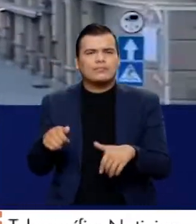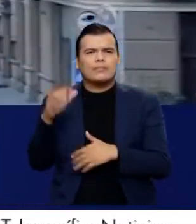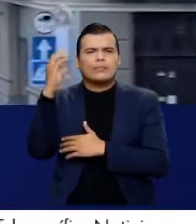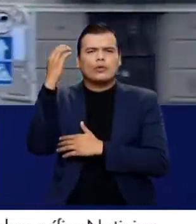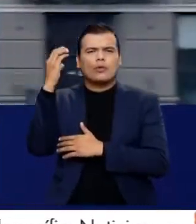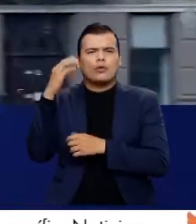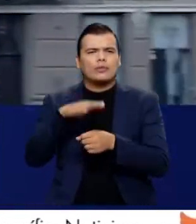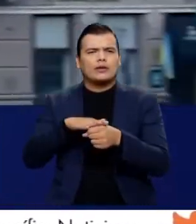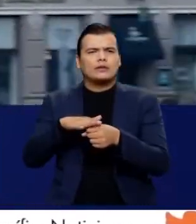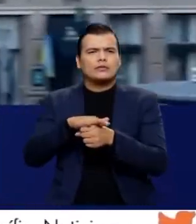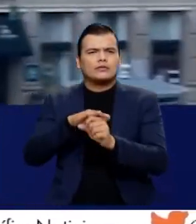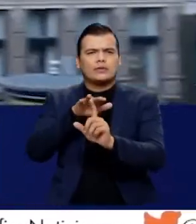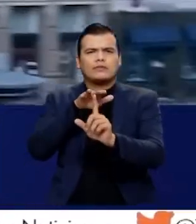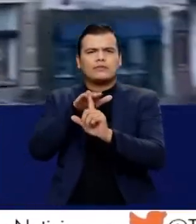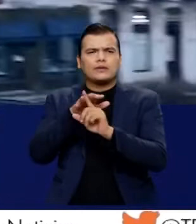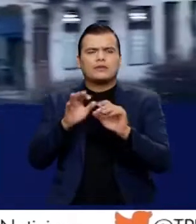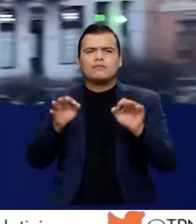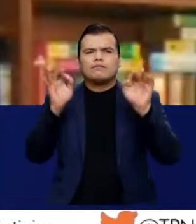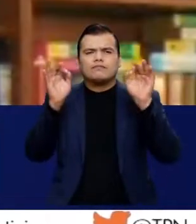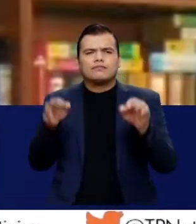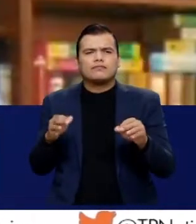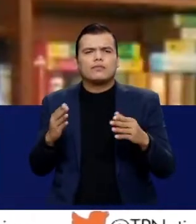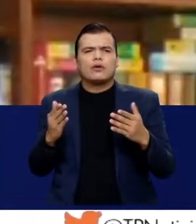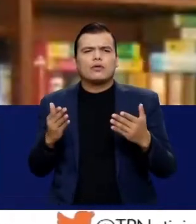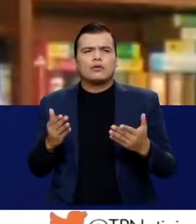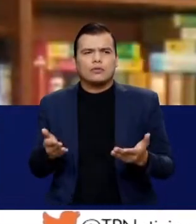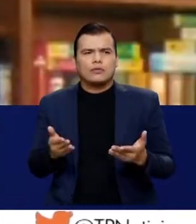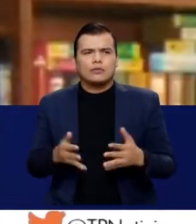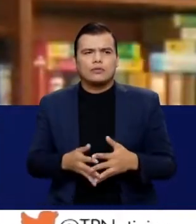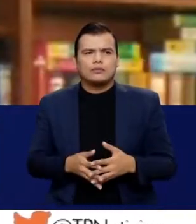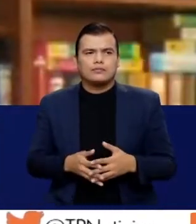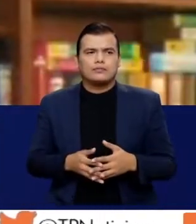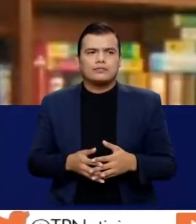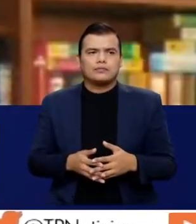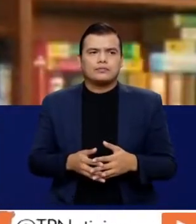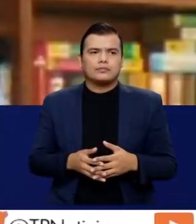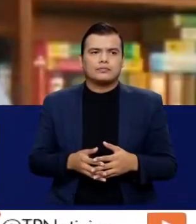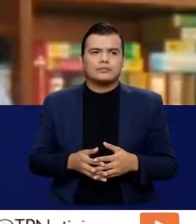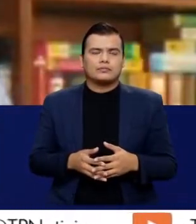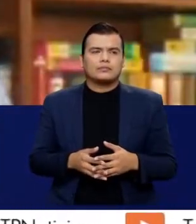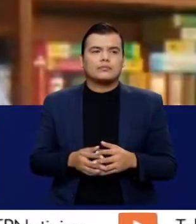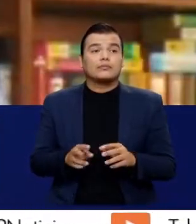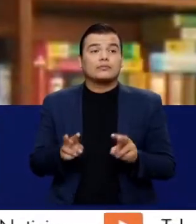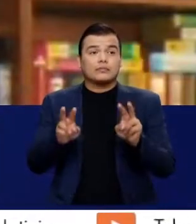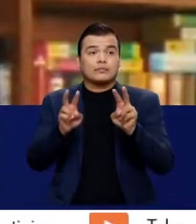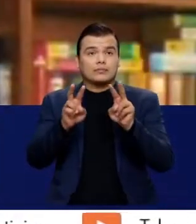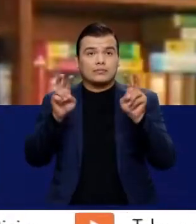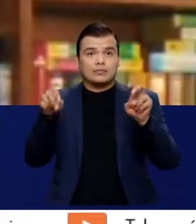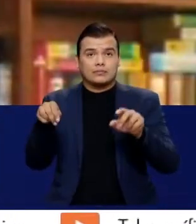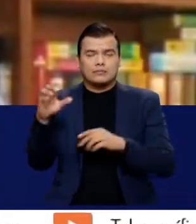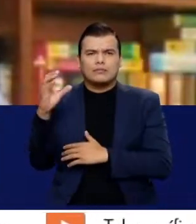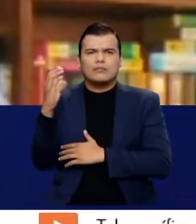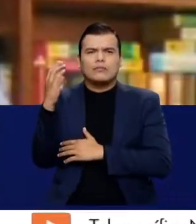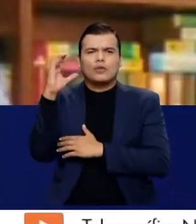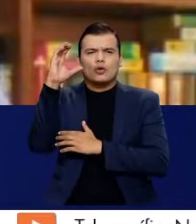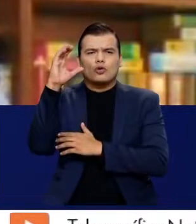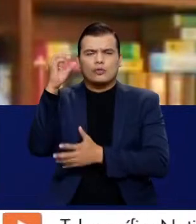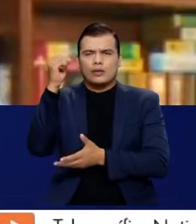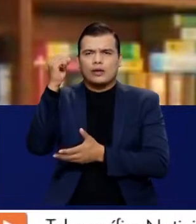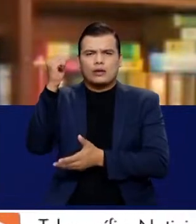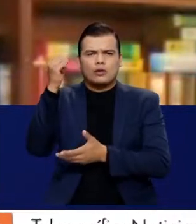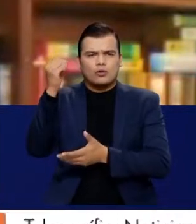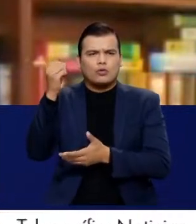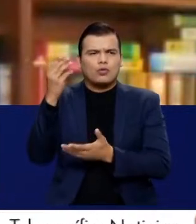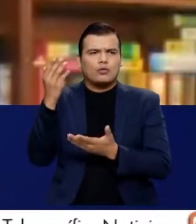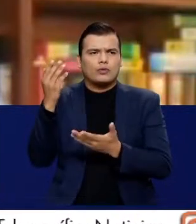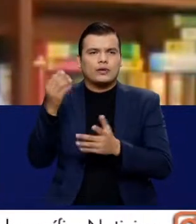situación directamente a nuestro país el lugar el río el impacto directo inmediato es sobre economía colombiana es sobre nuestra